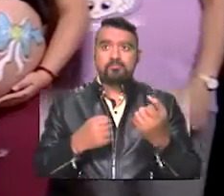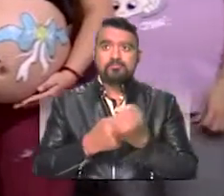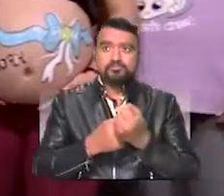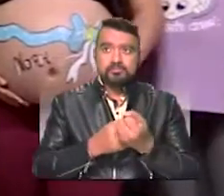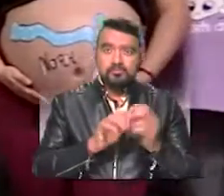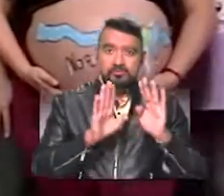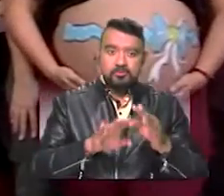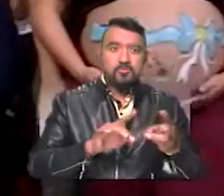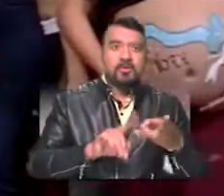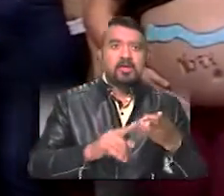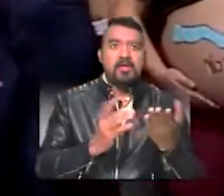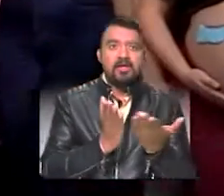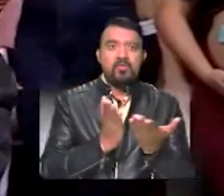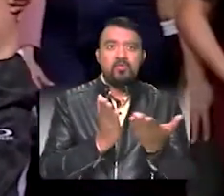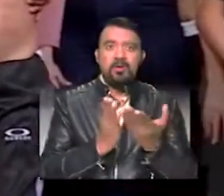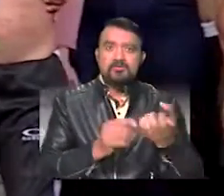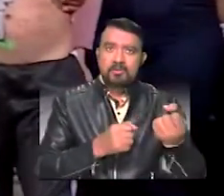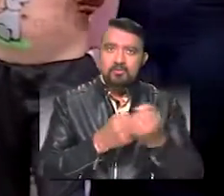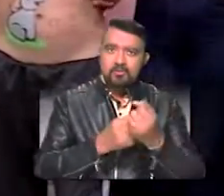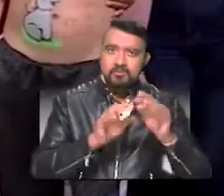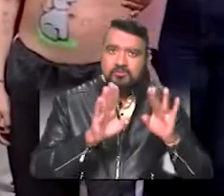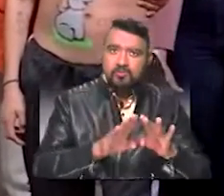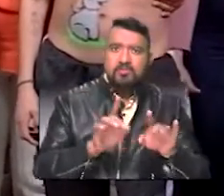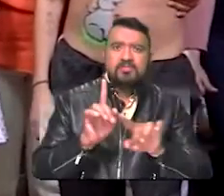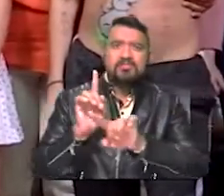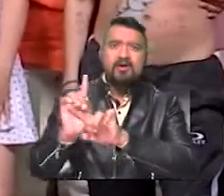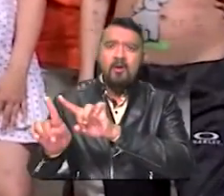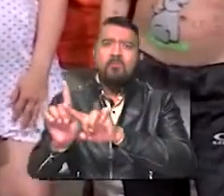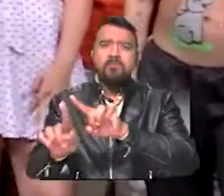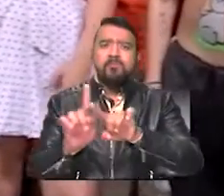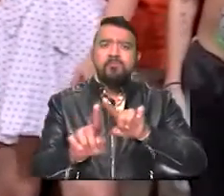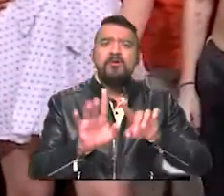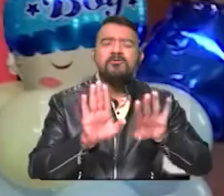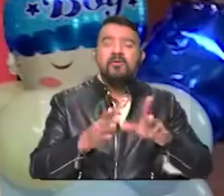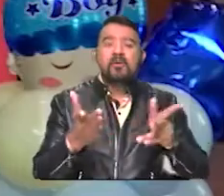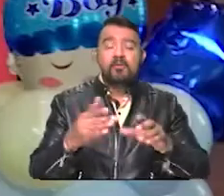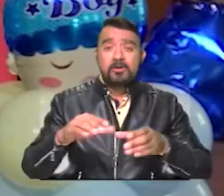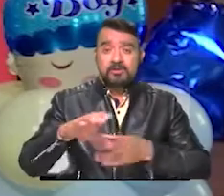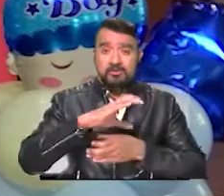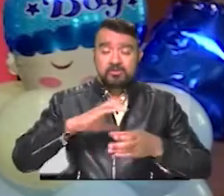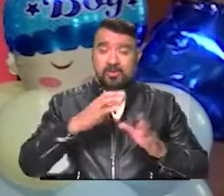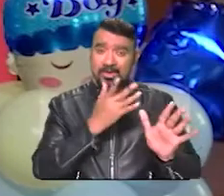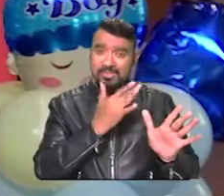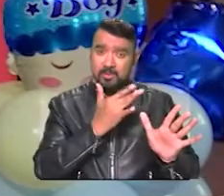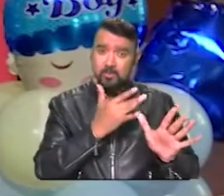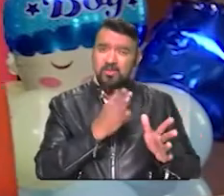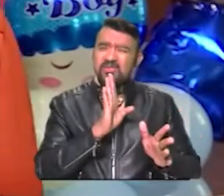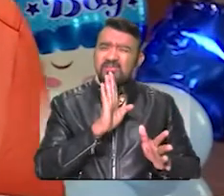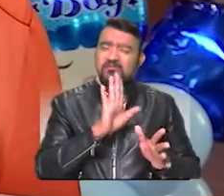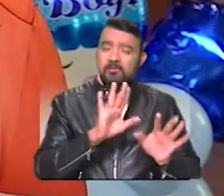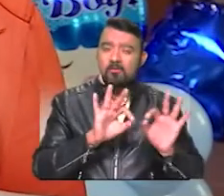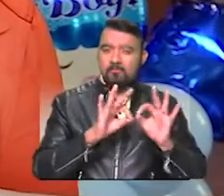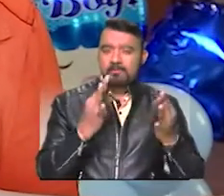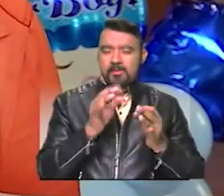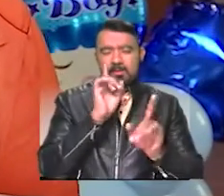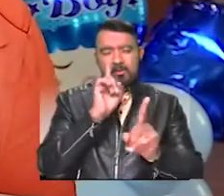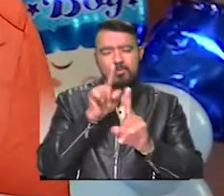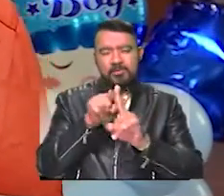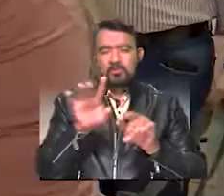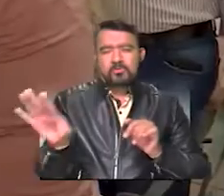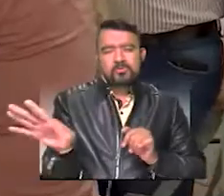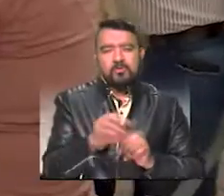Educación y toda la oferta institucional, porque en Itagüí queremos una ciudad para la familia y una ciudad